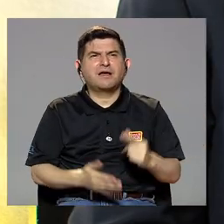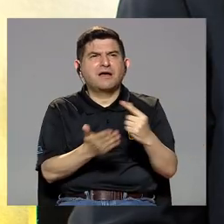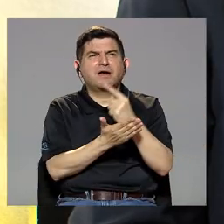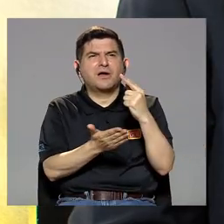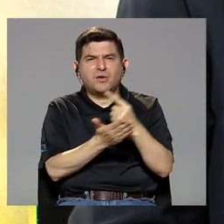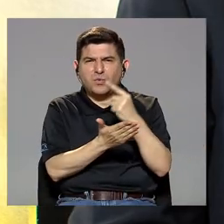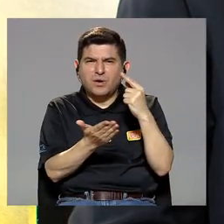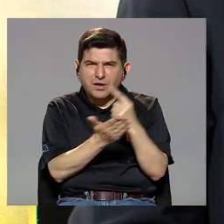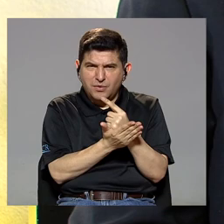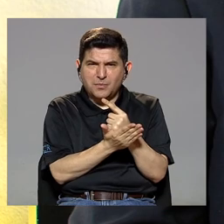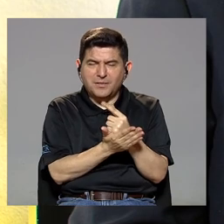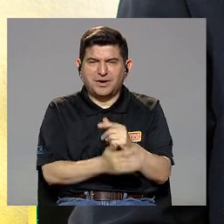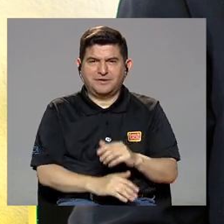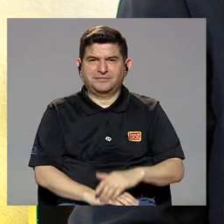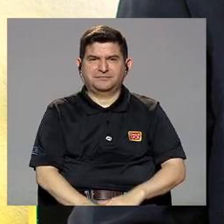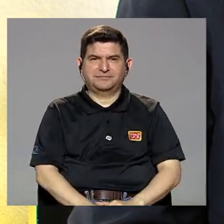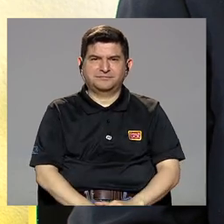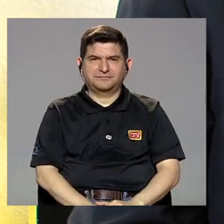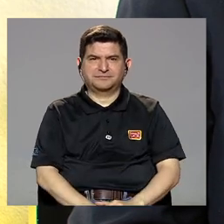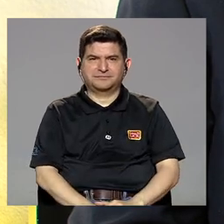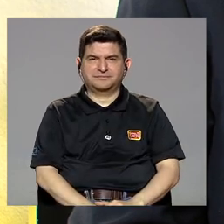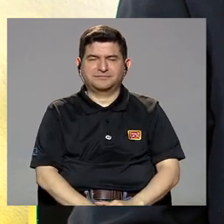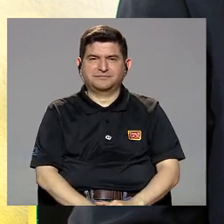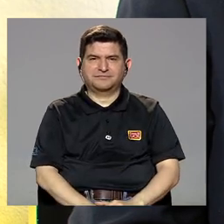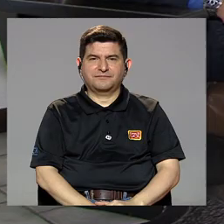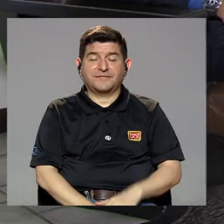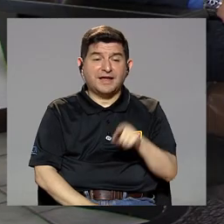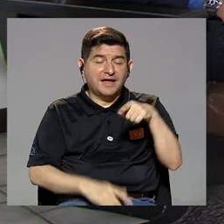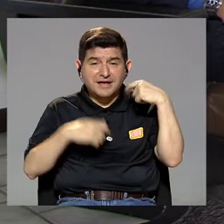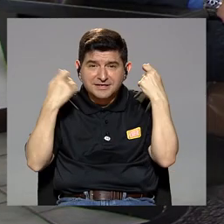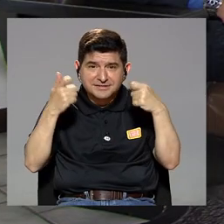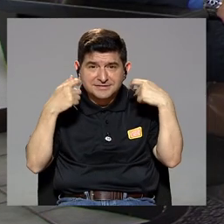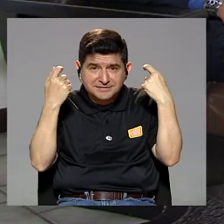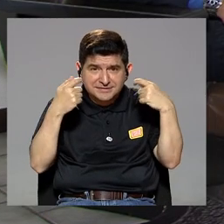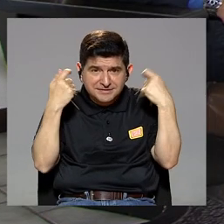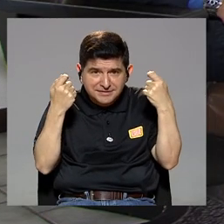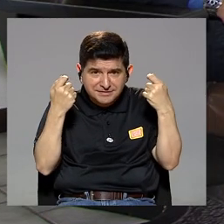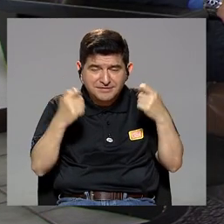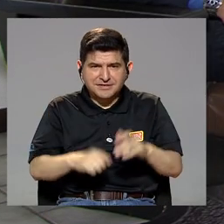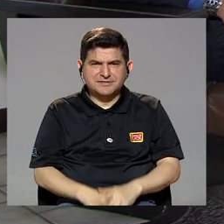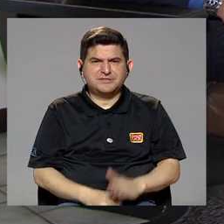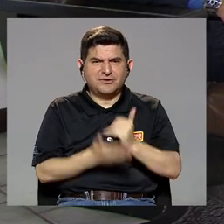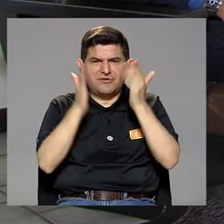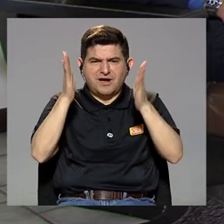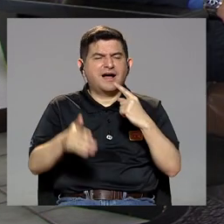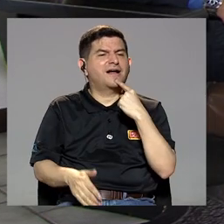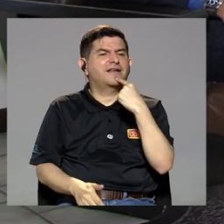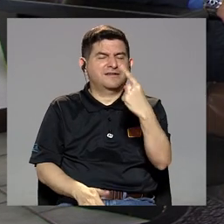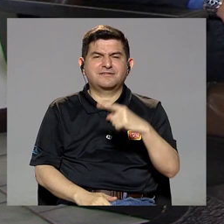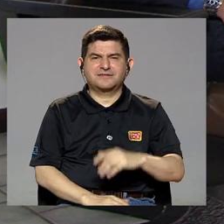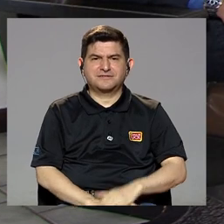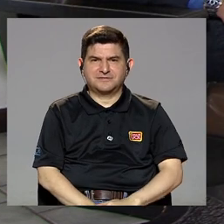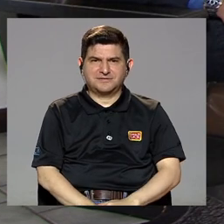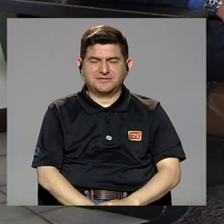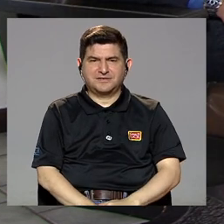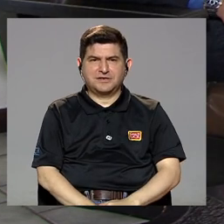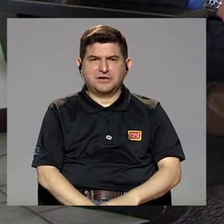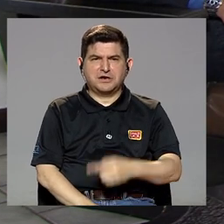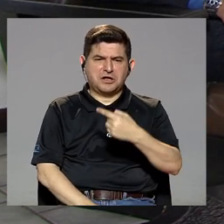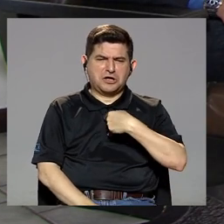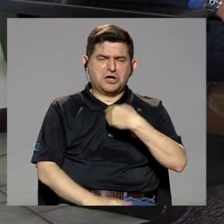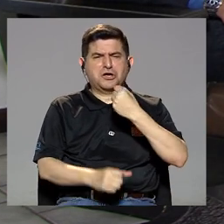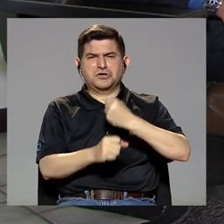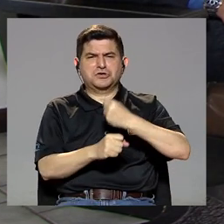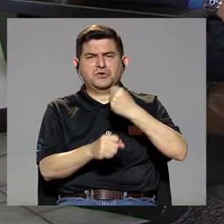y entonces en la celebración alguien dijo que yo había trabajado